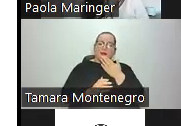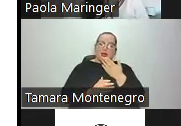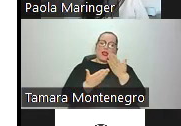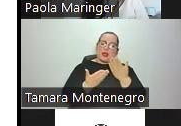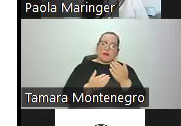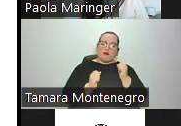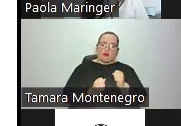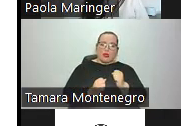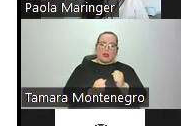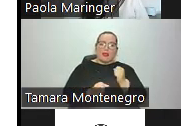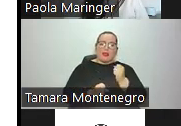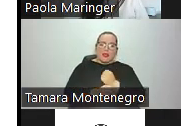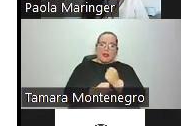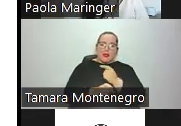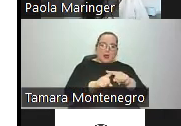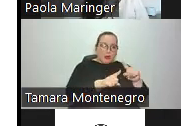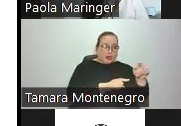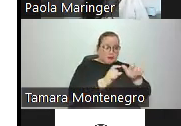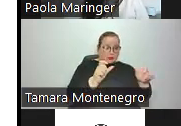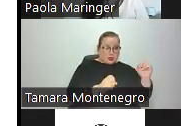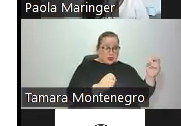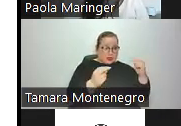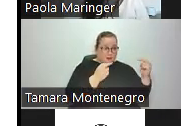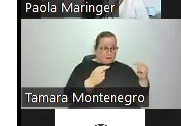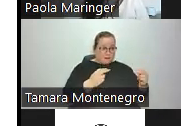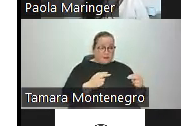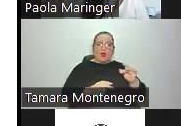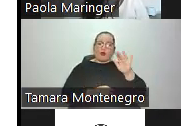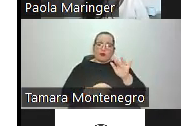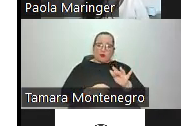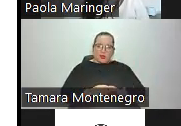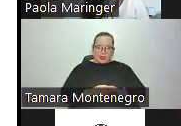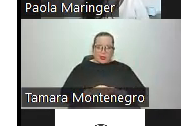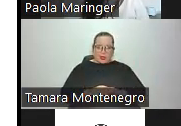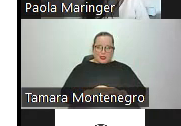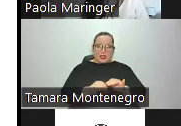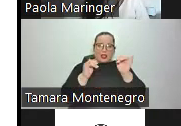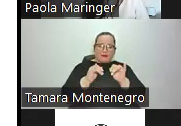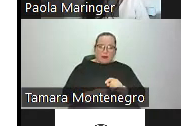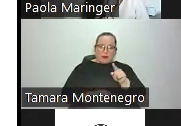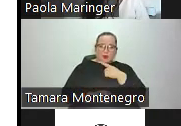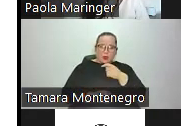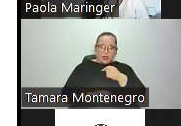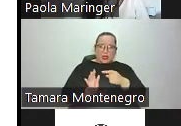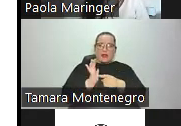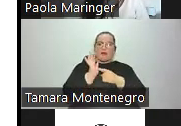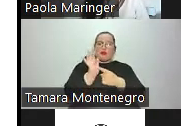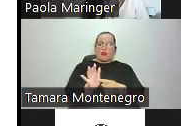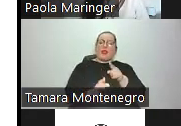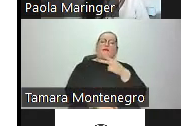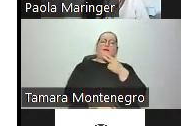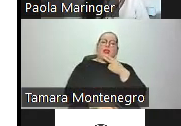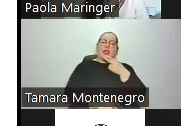poder trabajar para que otros te vean con tus características, la forma en que tú quieres mostrar tu vida